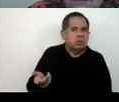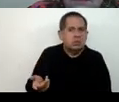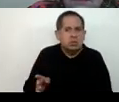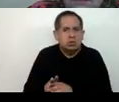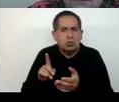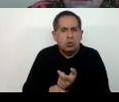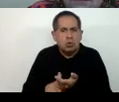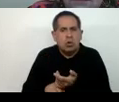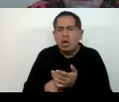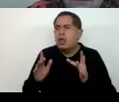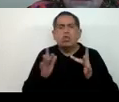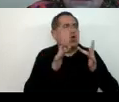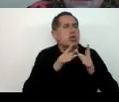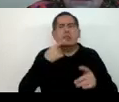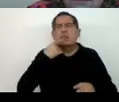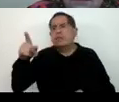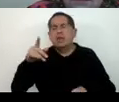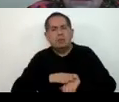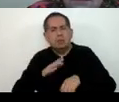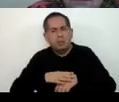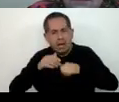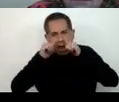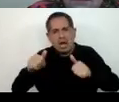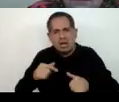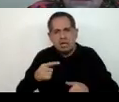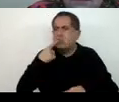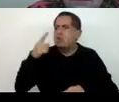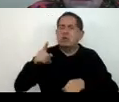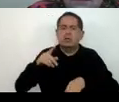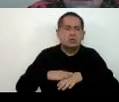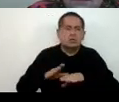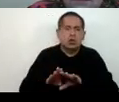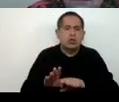qué institución se recurre para una queja?